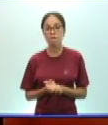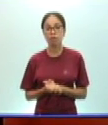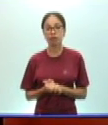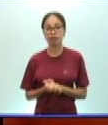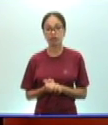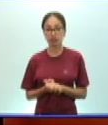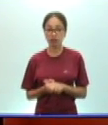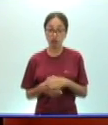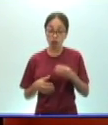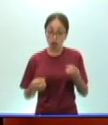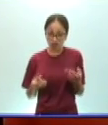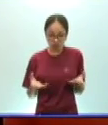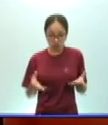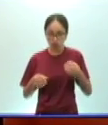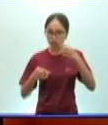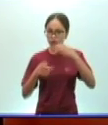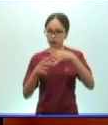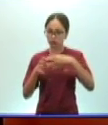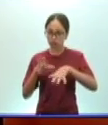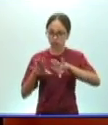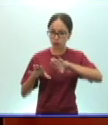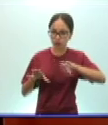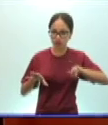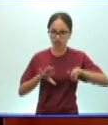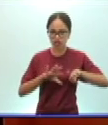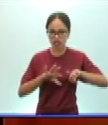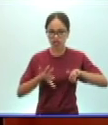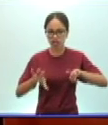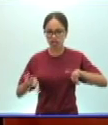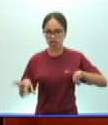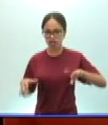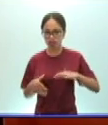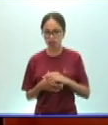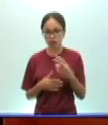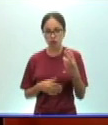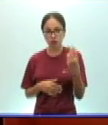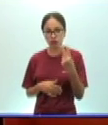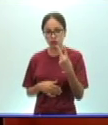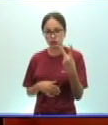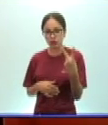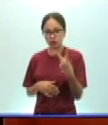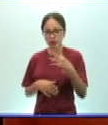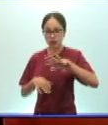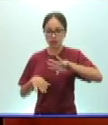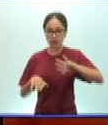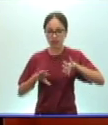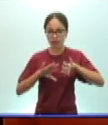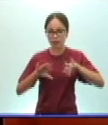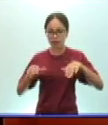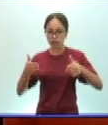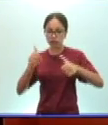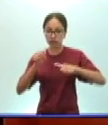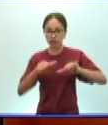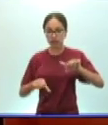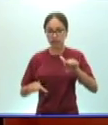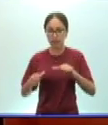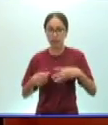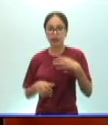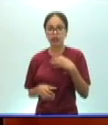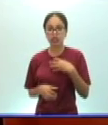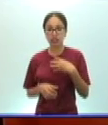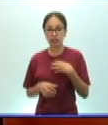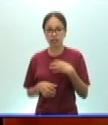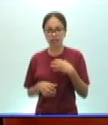tanto la filtración como la decantación son 2 operaciones de separación de los componentes de las mezclas que tienen una